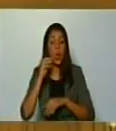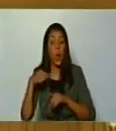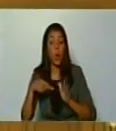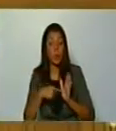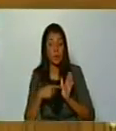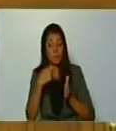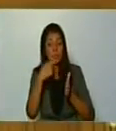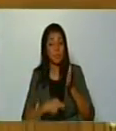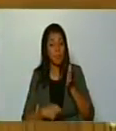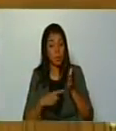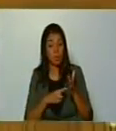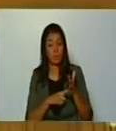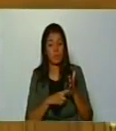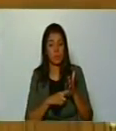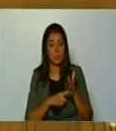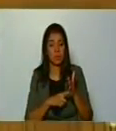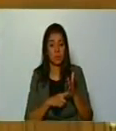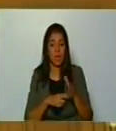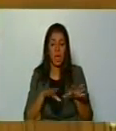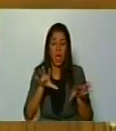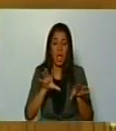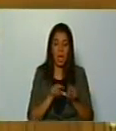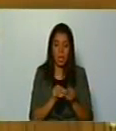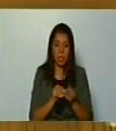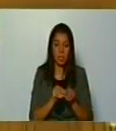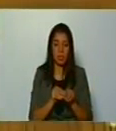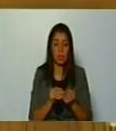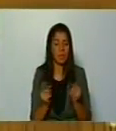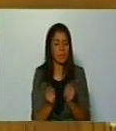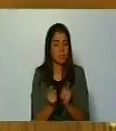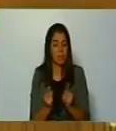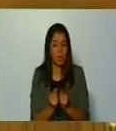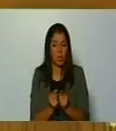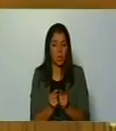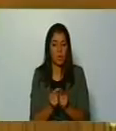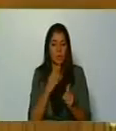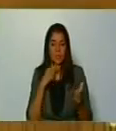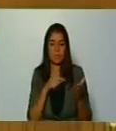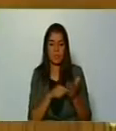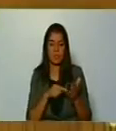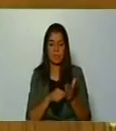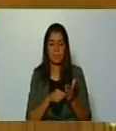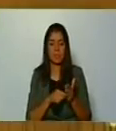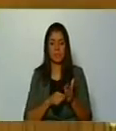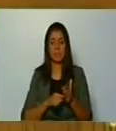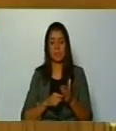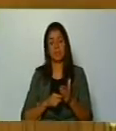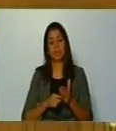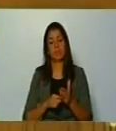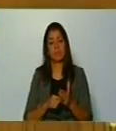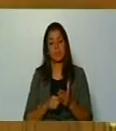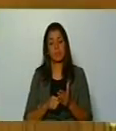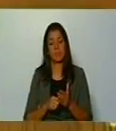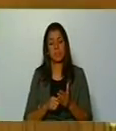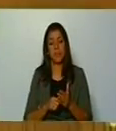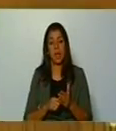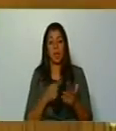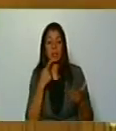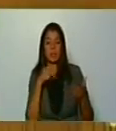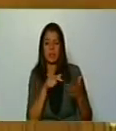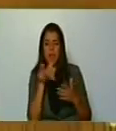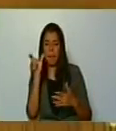Adolescentes. Voy a resumir brevemente parte del texto. Quien cometa un delito